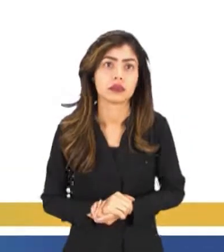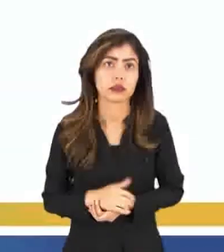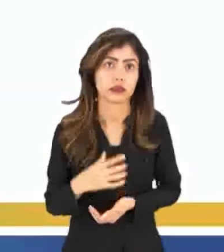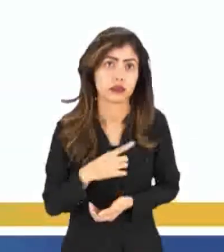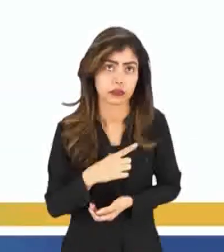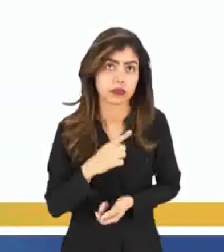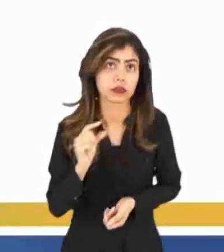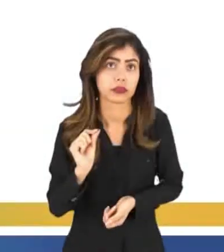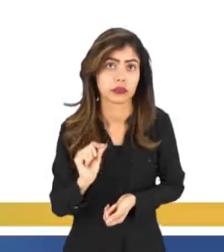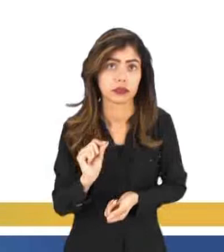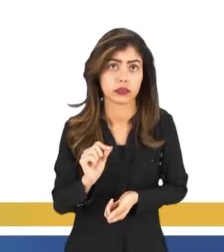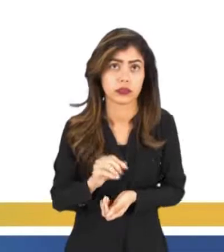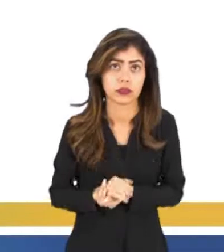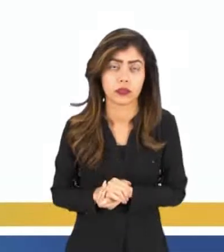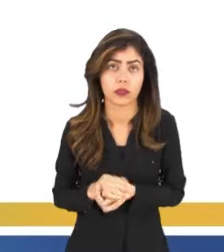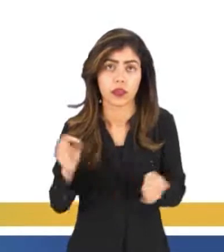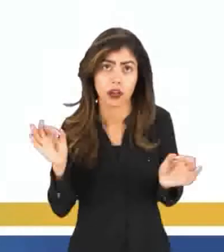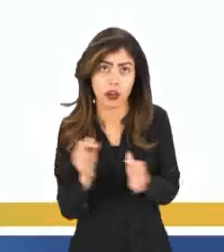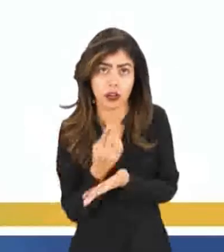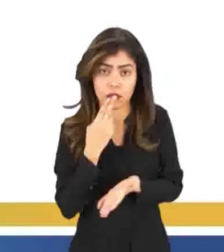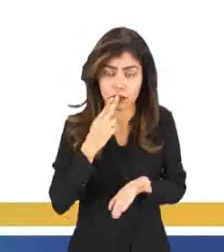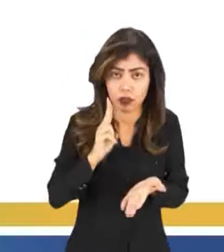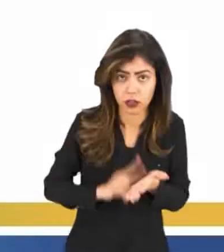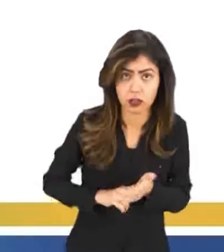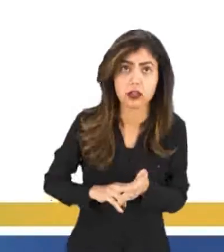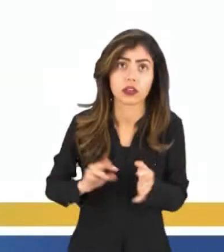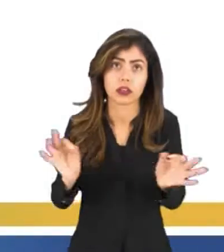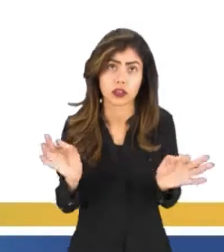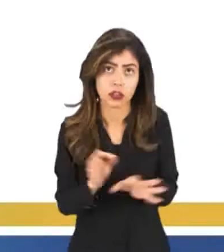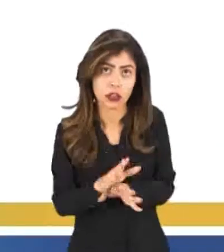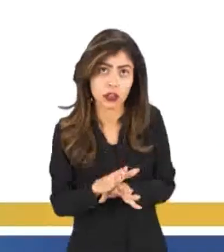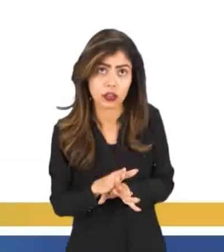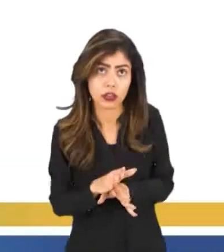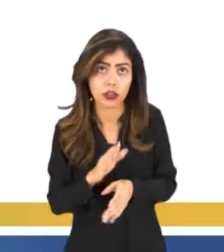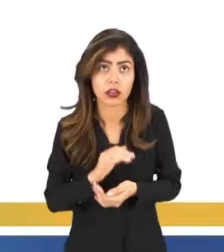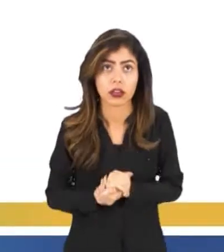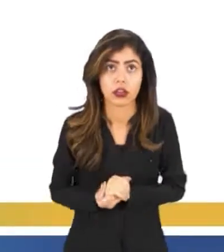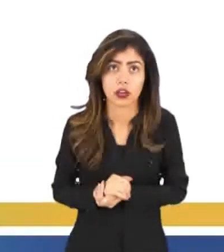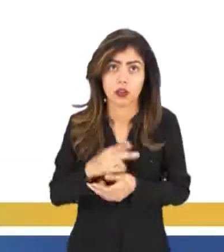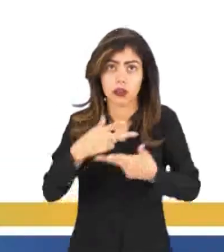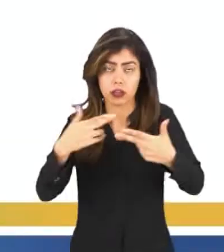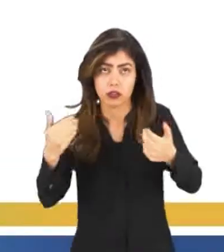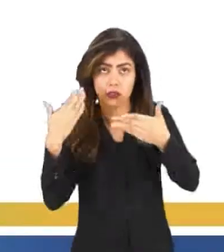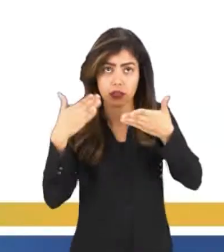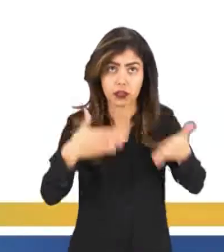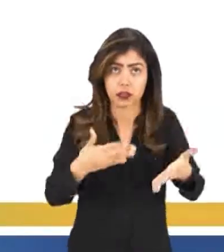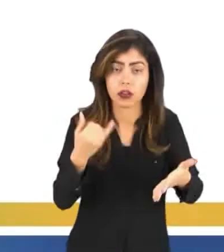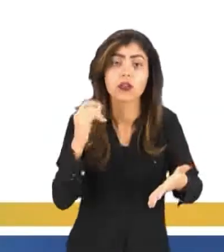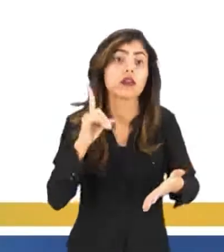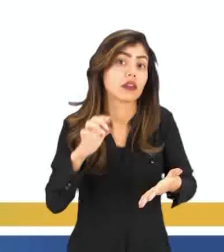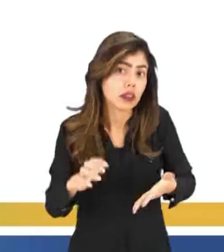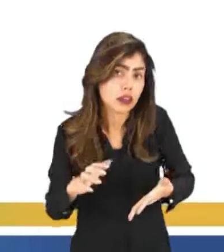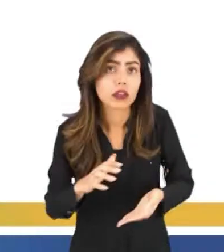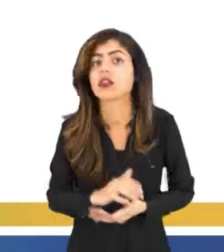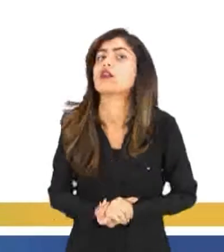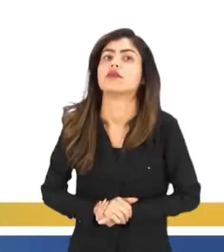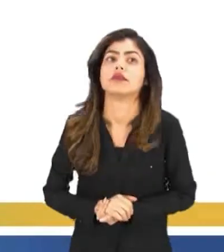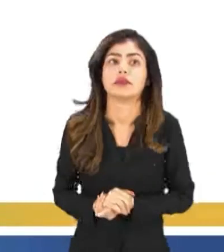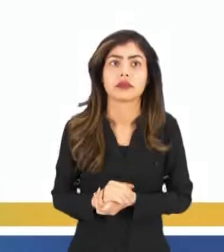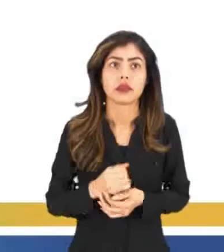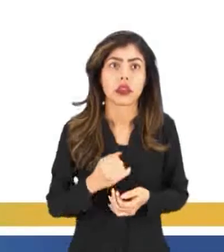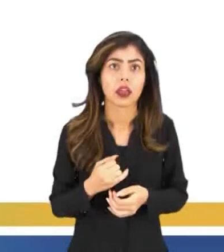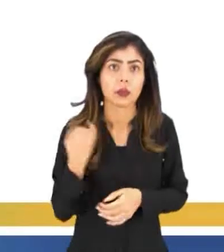conectores de introducción tenemos los siguientes el motivo de esta carta no es otro que el de